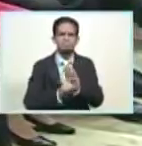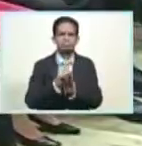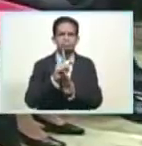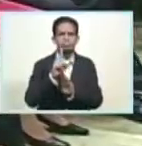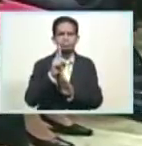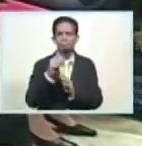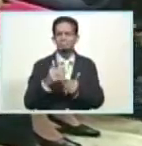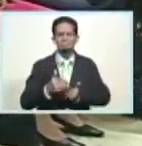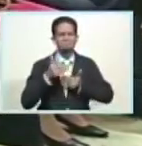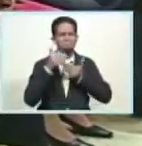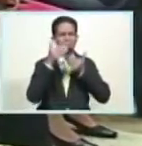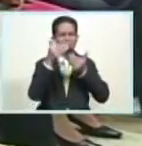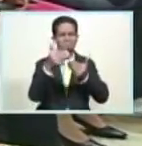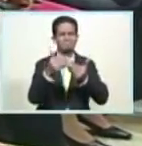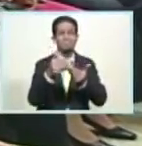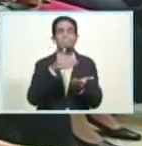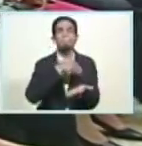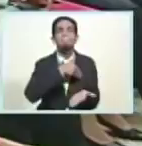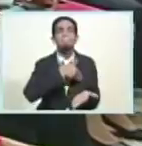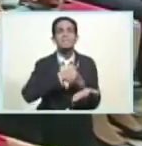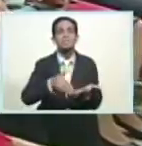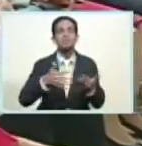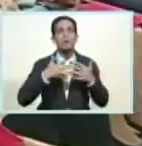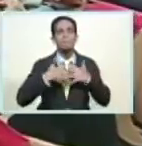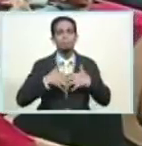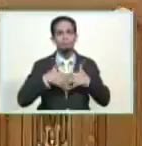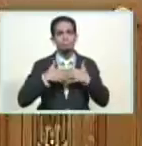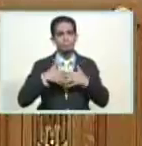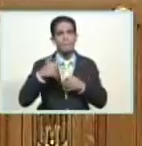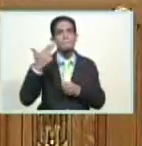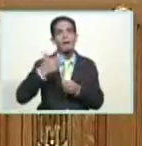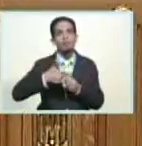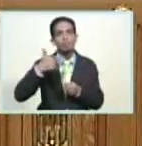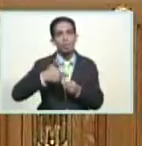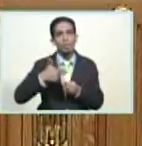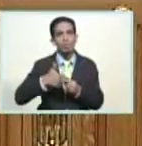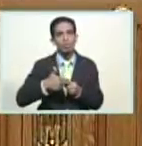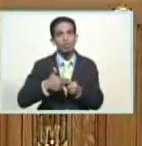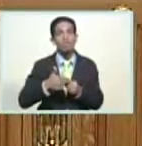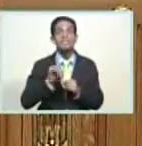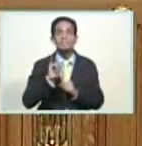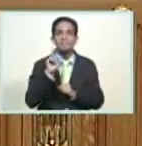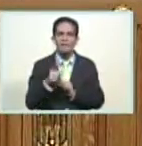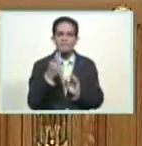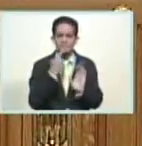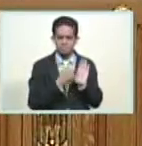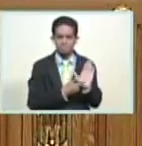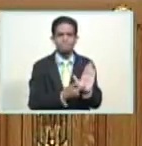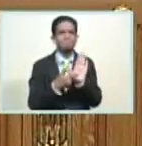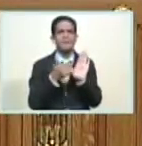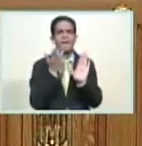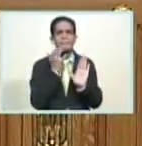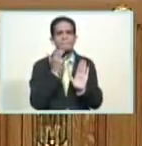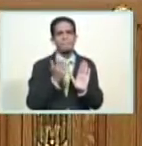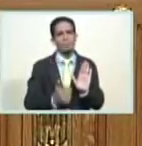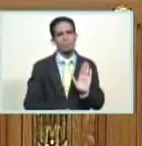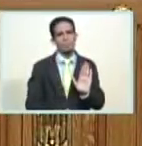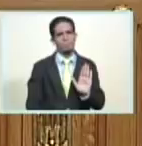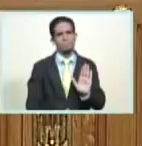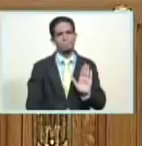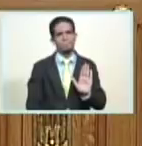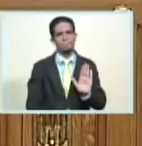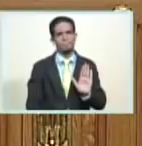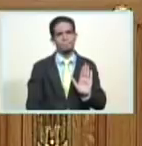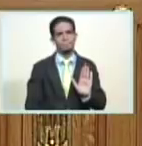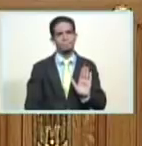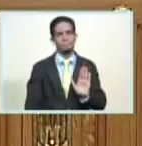mucho más allá de ese millón, mucho más allá. Para ponerlo como ejemplo, compañero, el